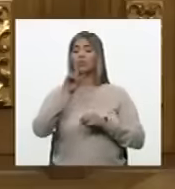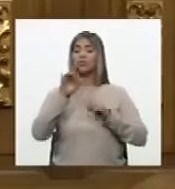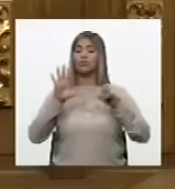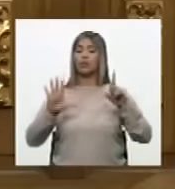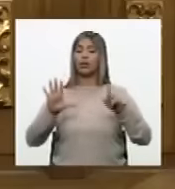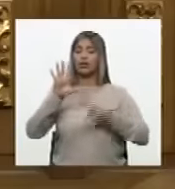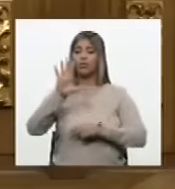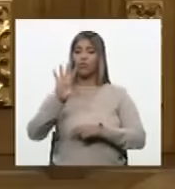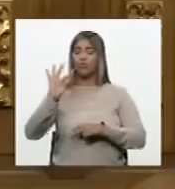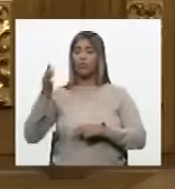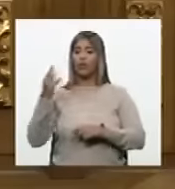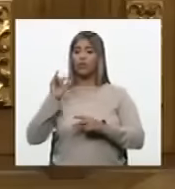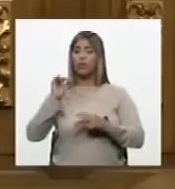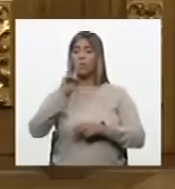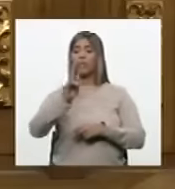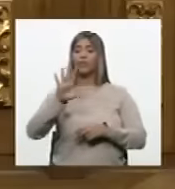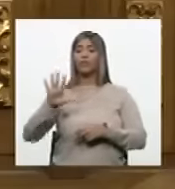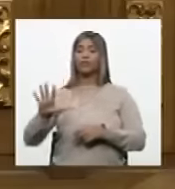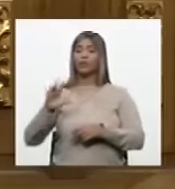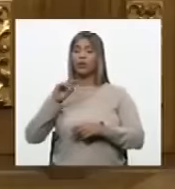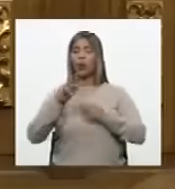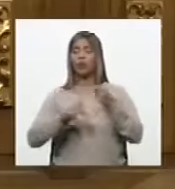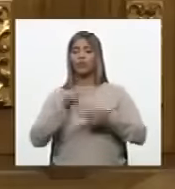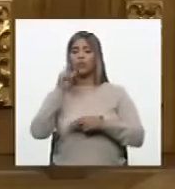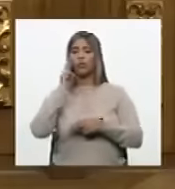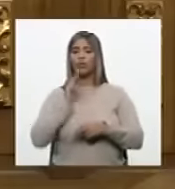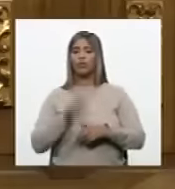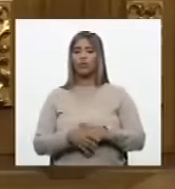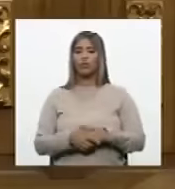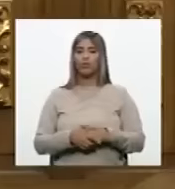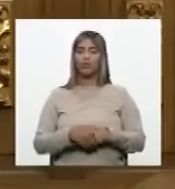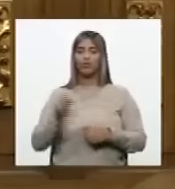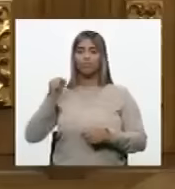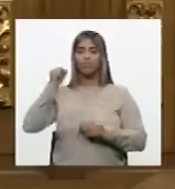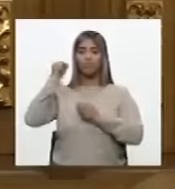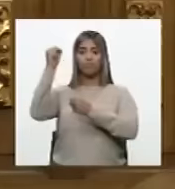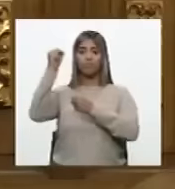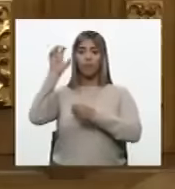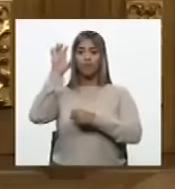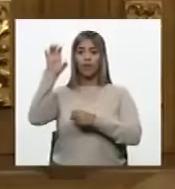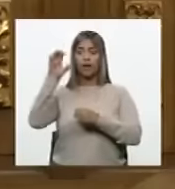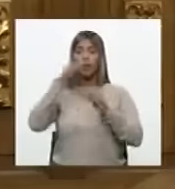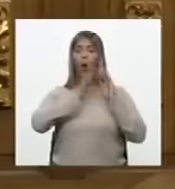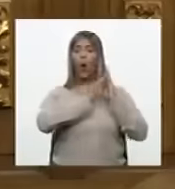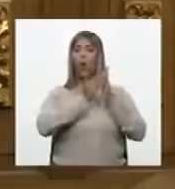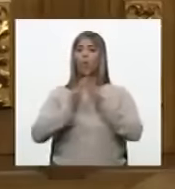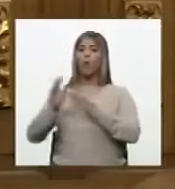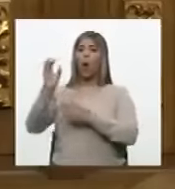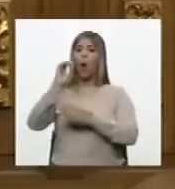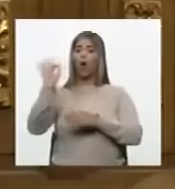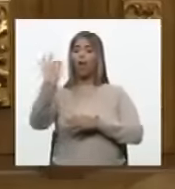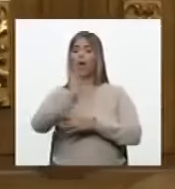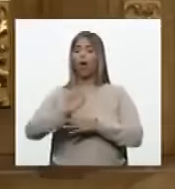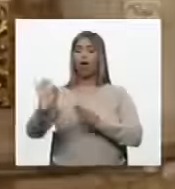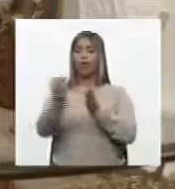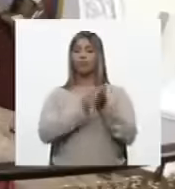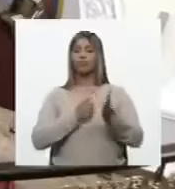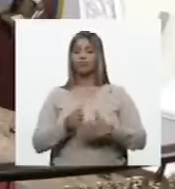165 de la Federación y 25 de la Revolución Bolivariana. ¡Viva la patria! ¡Comuna o nada!